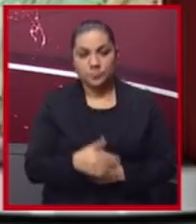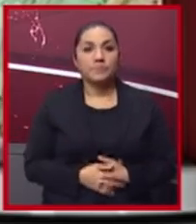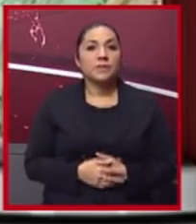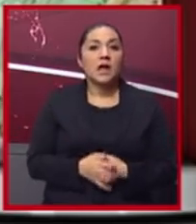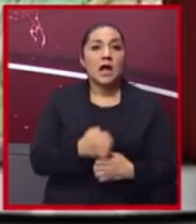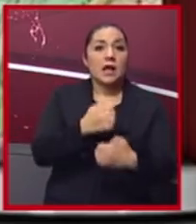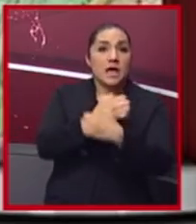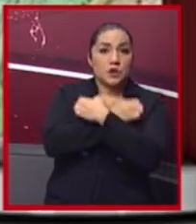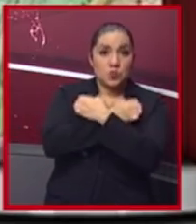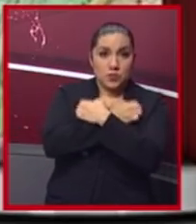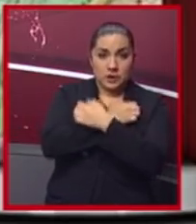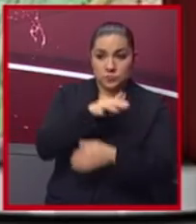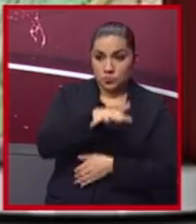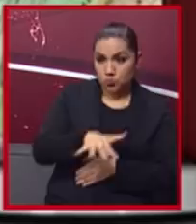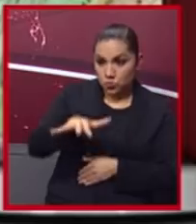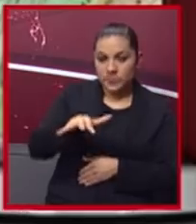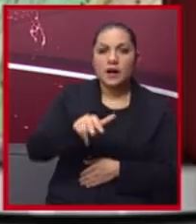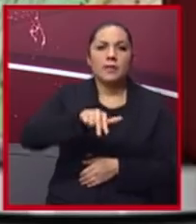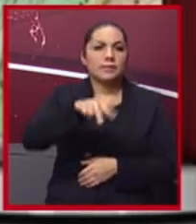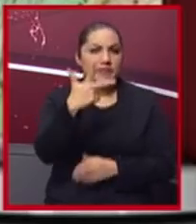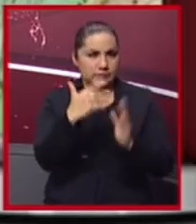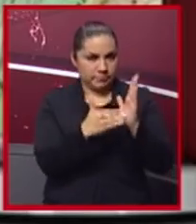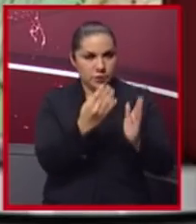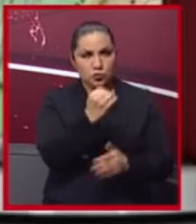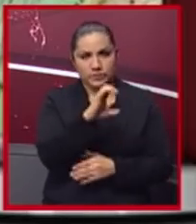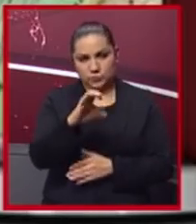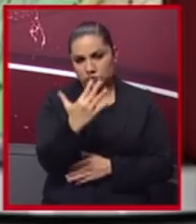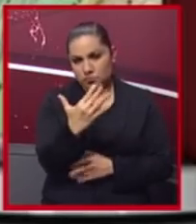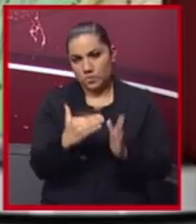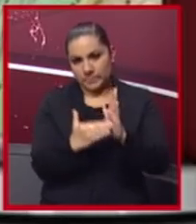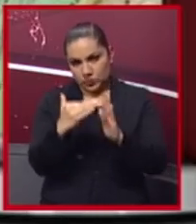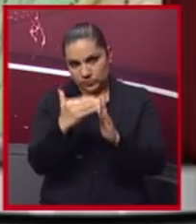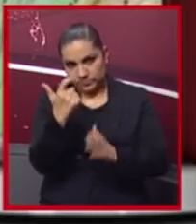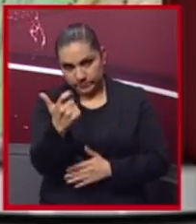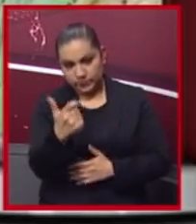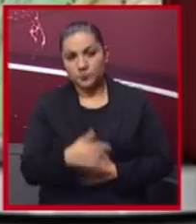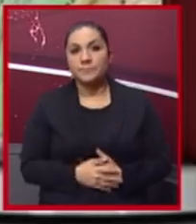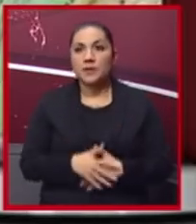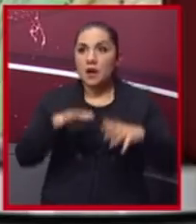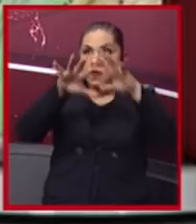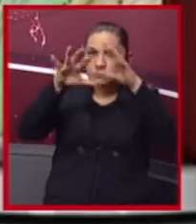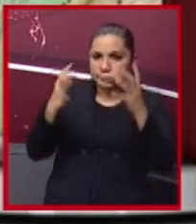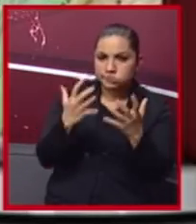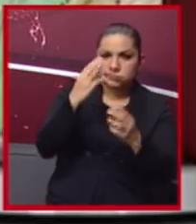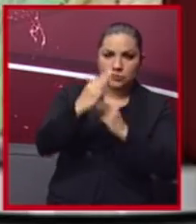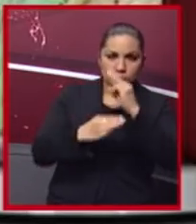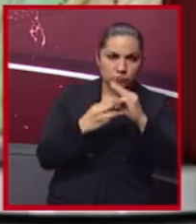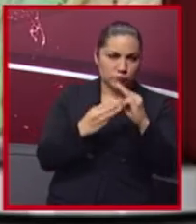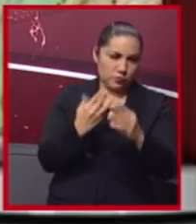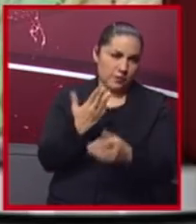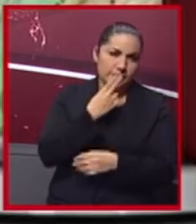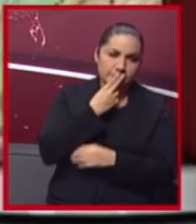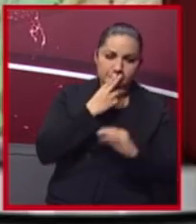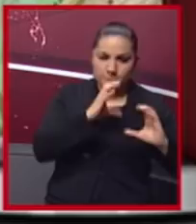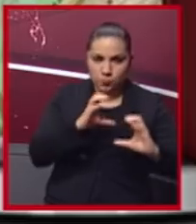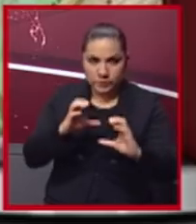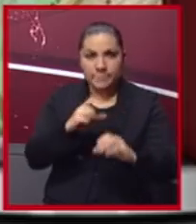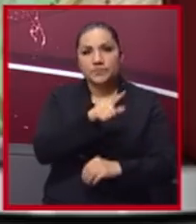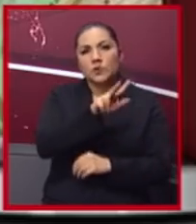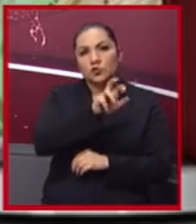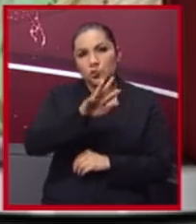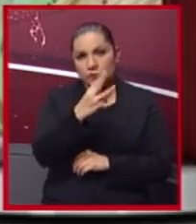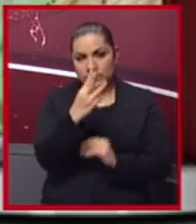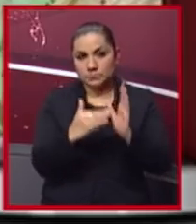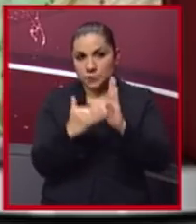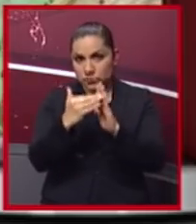educación pública, más de 13.905 millones de pesos. Para medio ambiente, más de 853 millones de pesos.